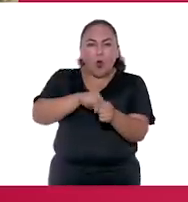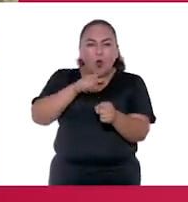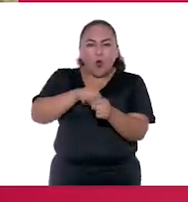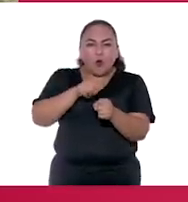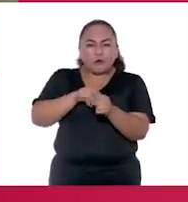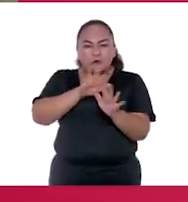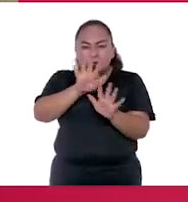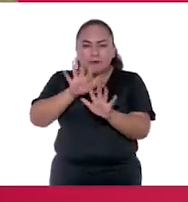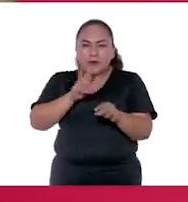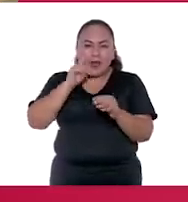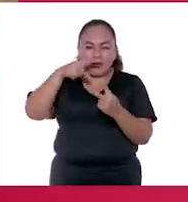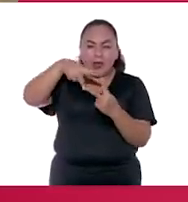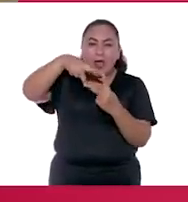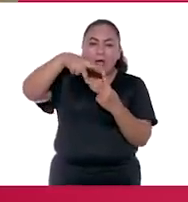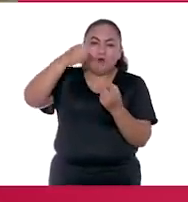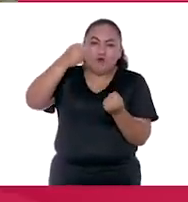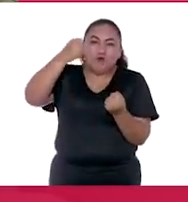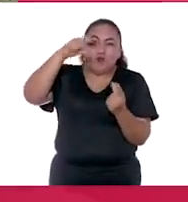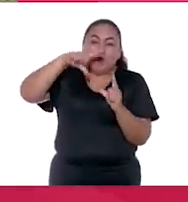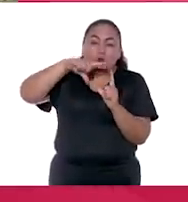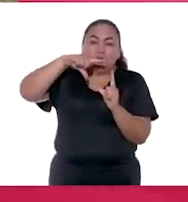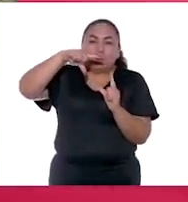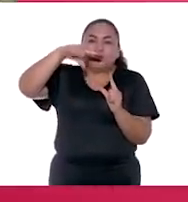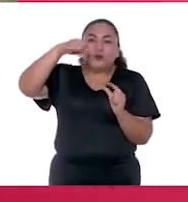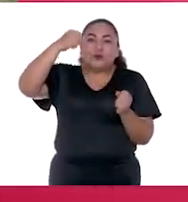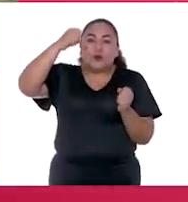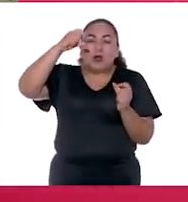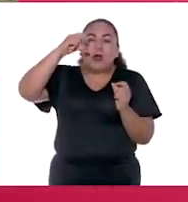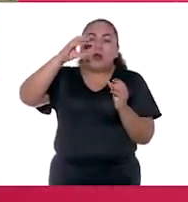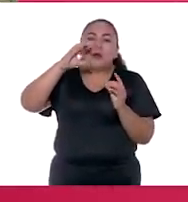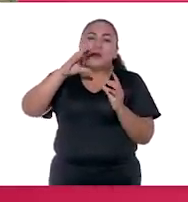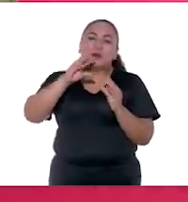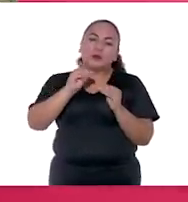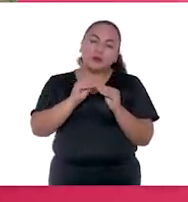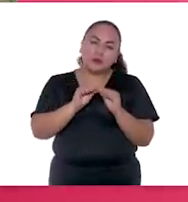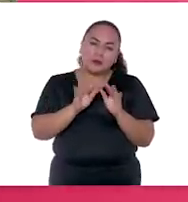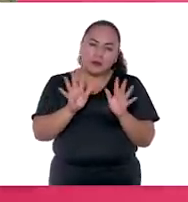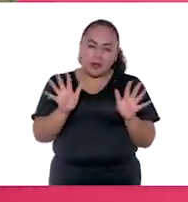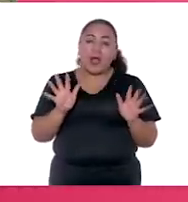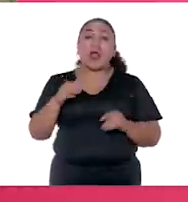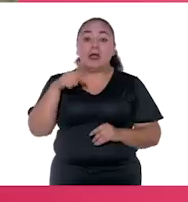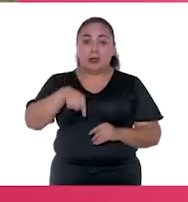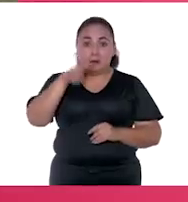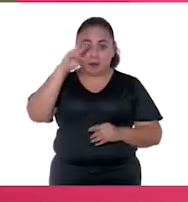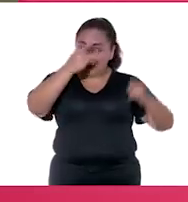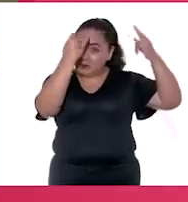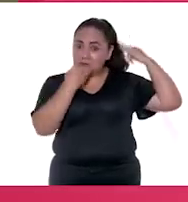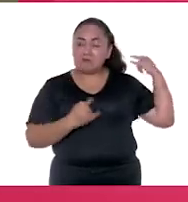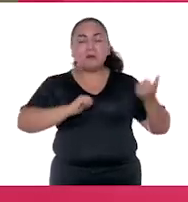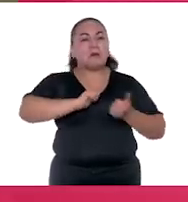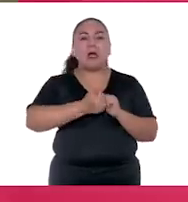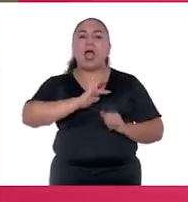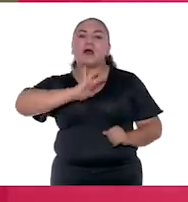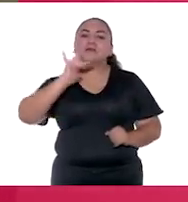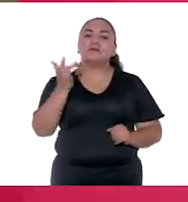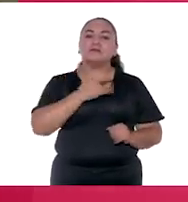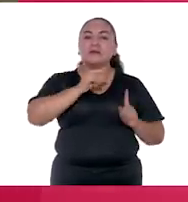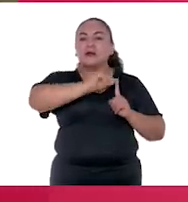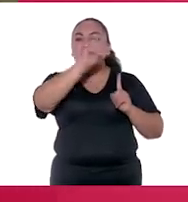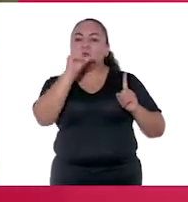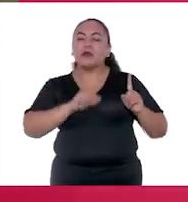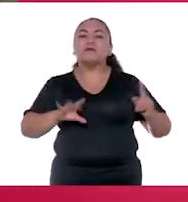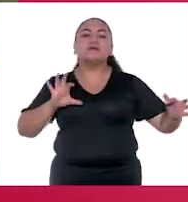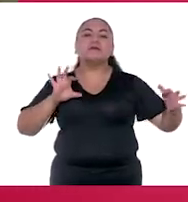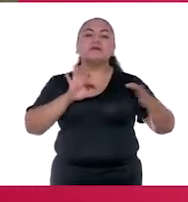van disminuyendo en intensidad hacia las orillas. El zarape se ha convertido en un símbolo nacional y está muy ligado a la